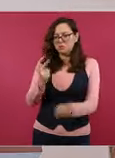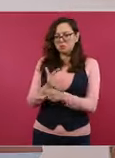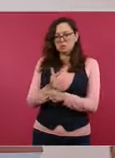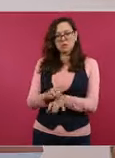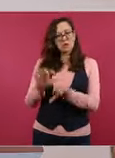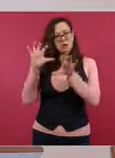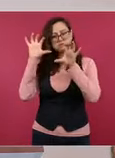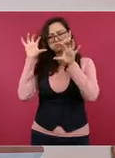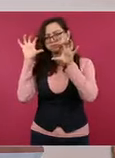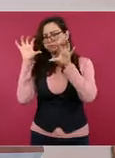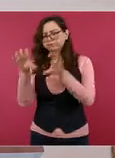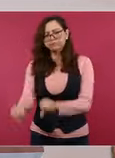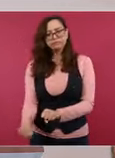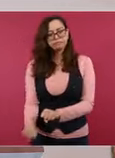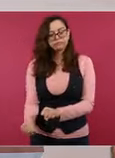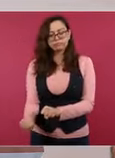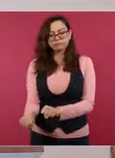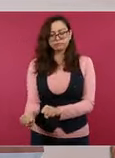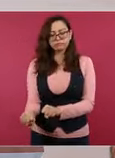el aeropuerto